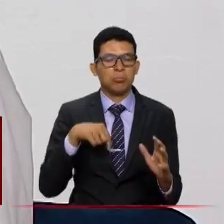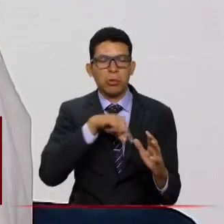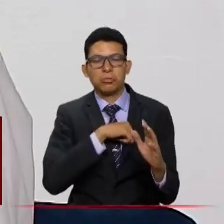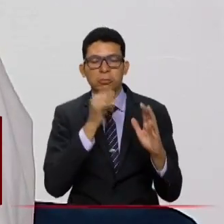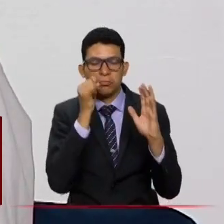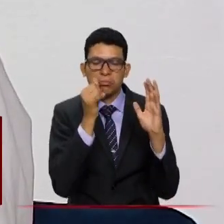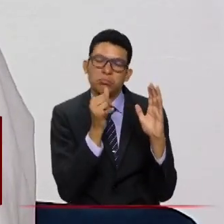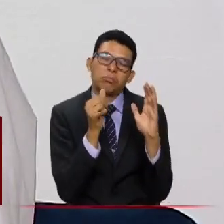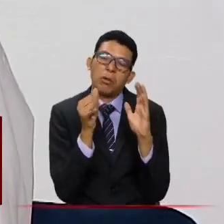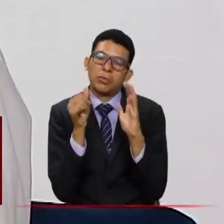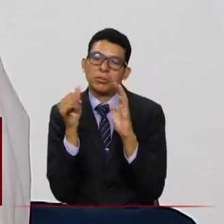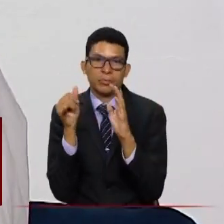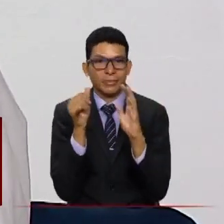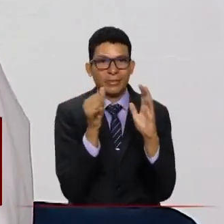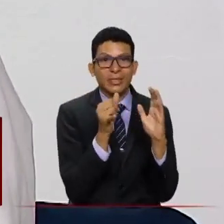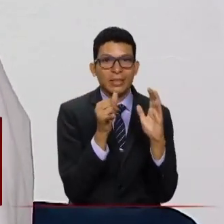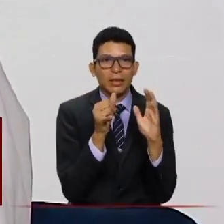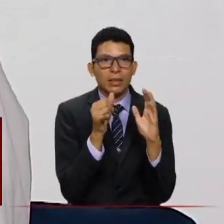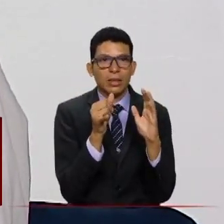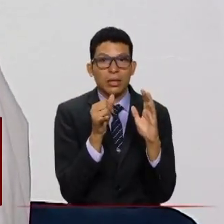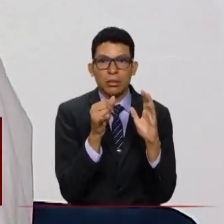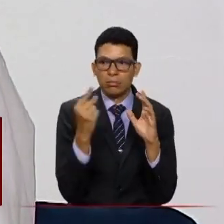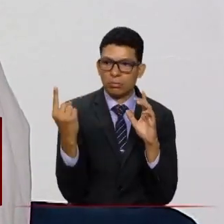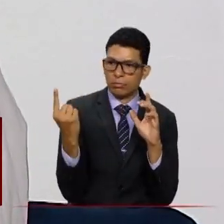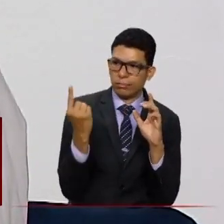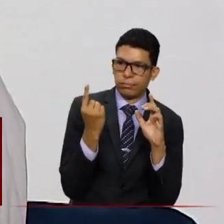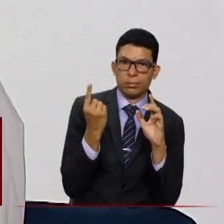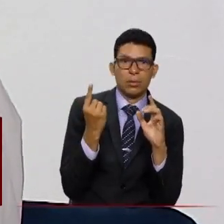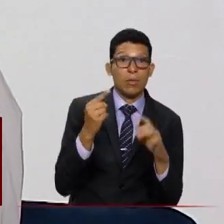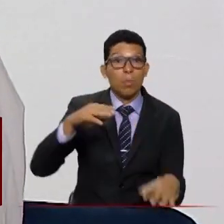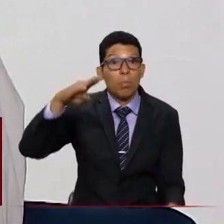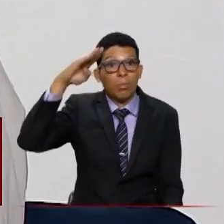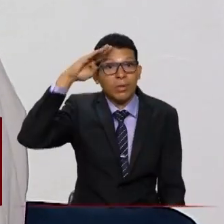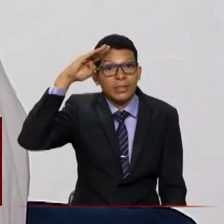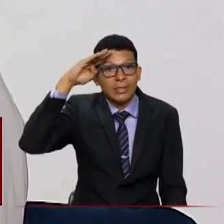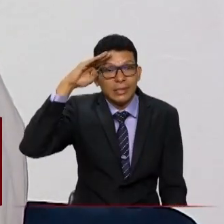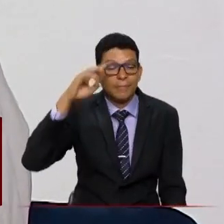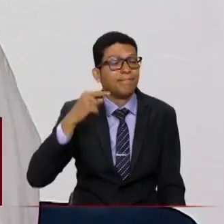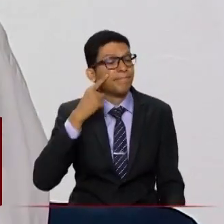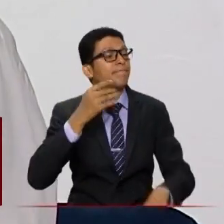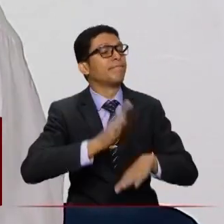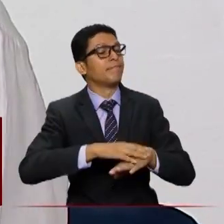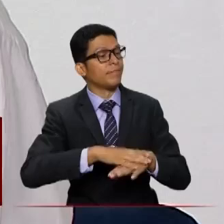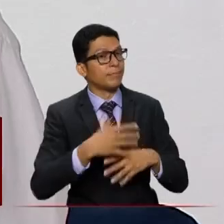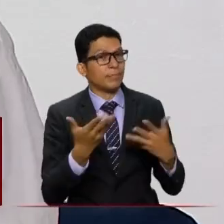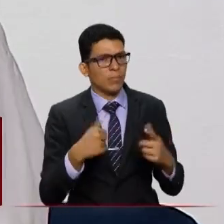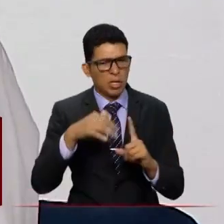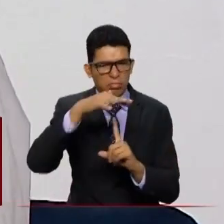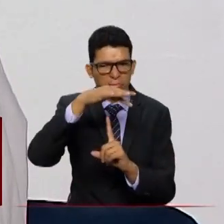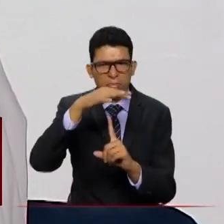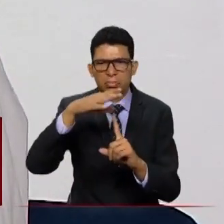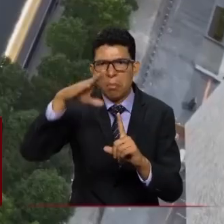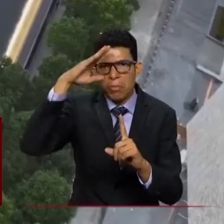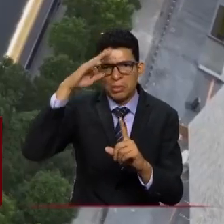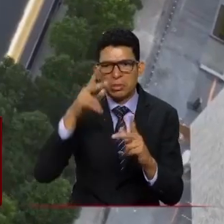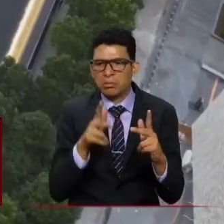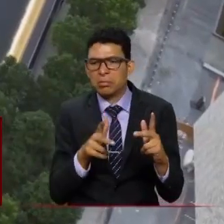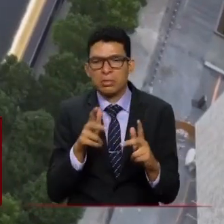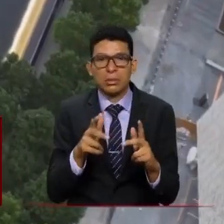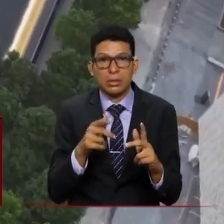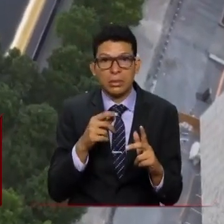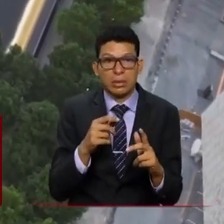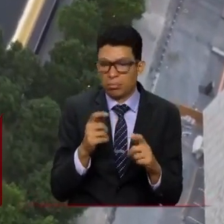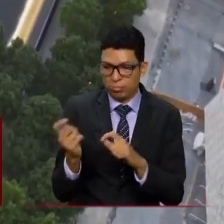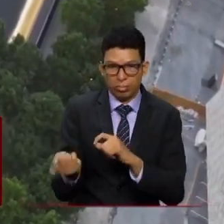unas tomas en Manhattan y de inmediato la policía pues obviamente nos requirió con helicópteros, con policías y demás y nos llevaron